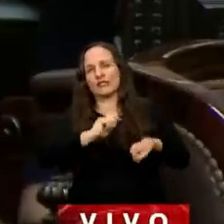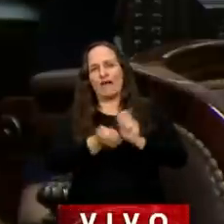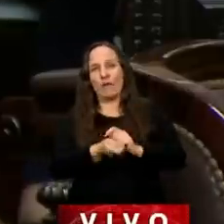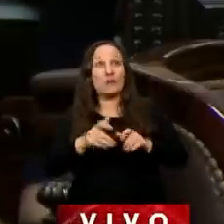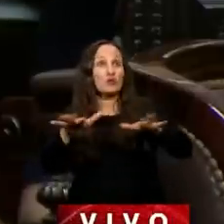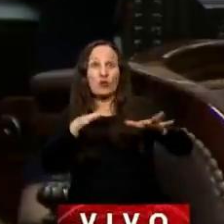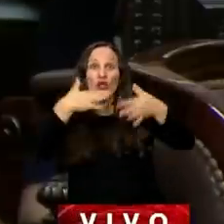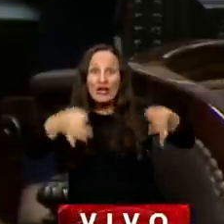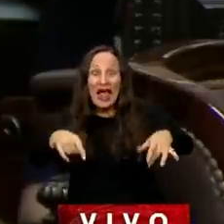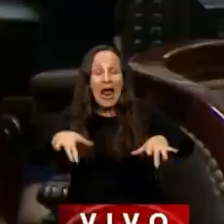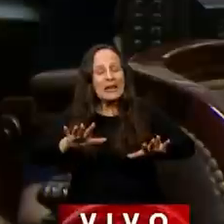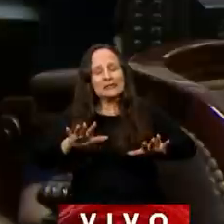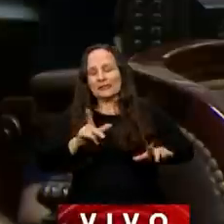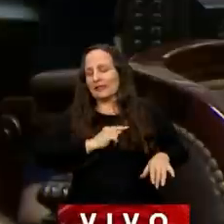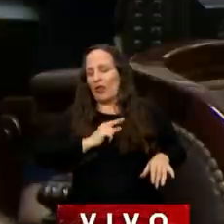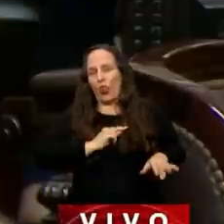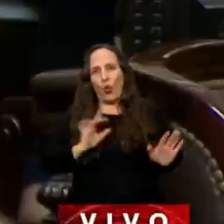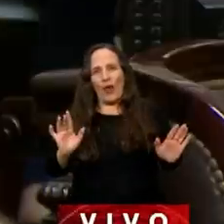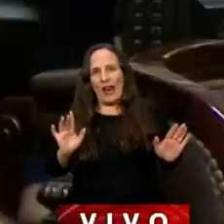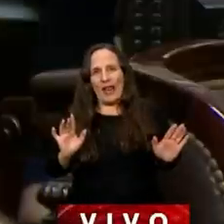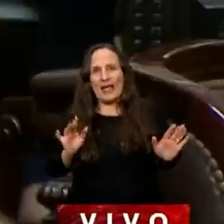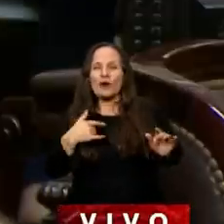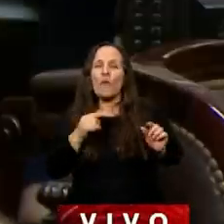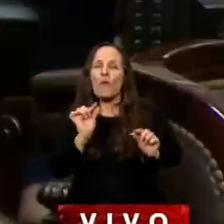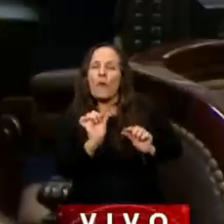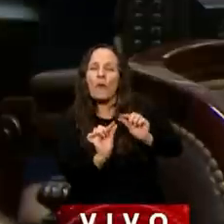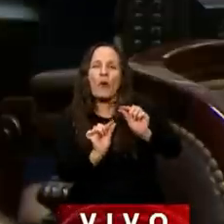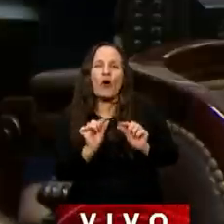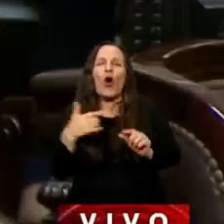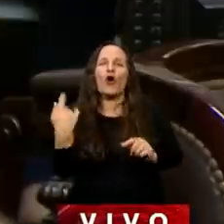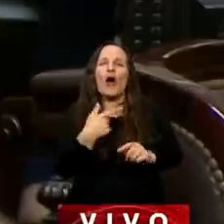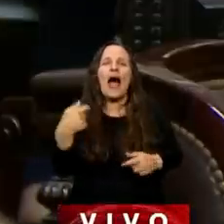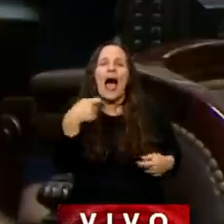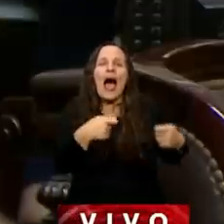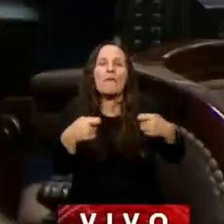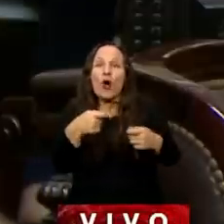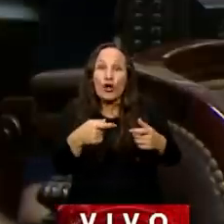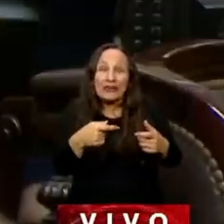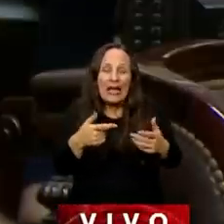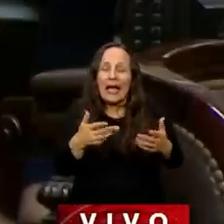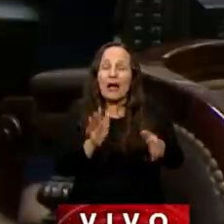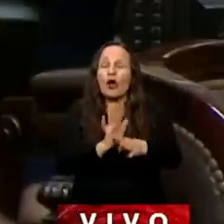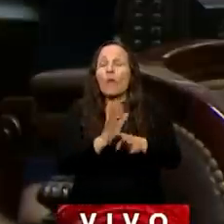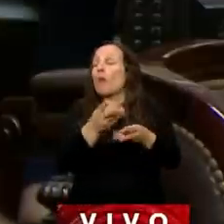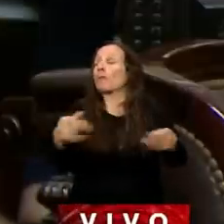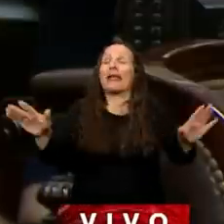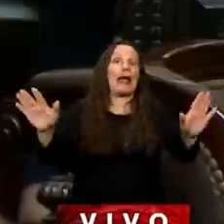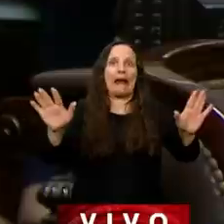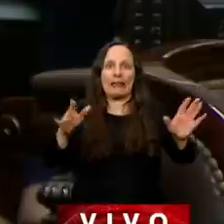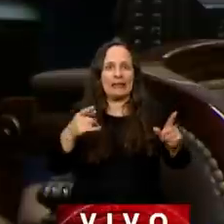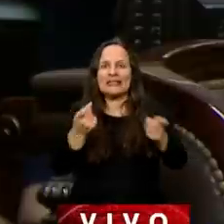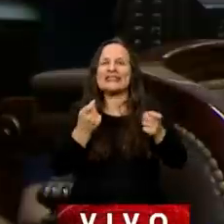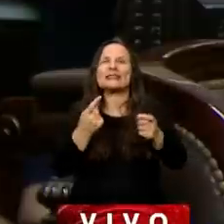duele. Sin eso, los pequeños granitos de arena que podamos aportar van a quedar perdidos en el medio del desierto. Que sea un